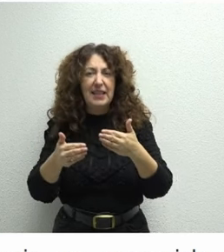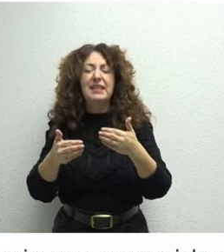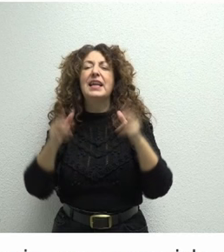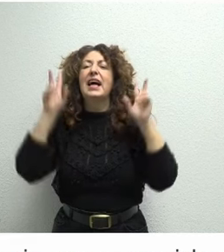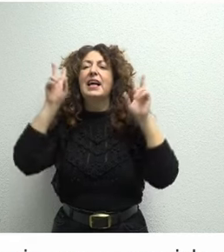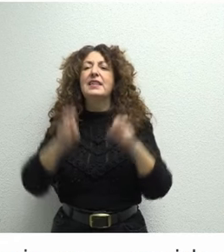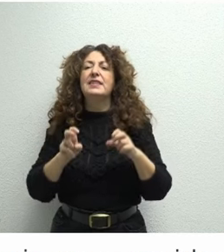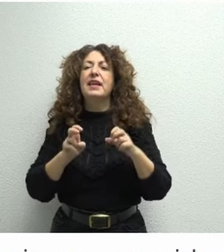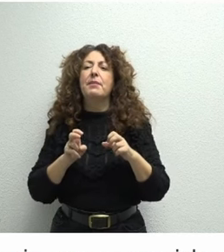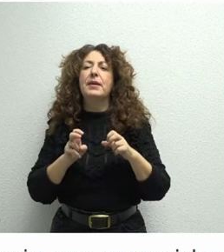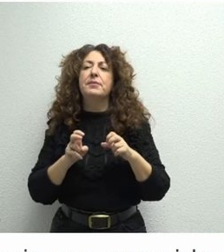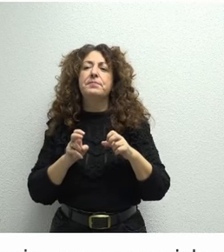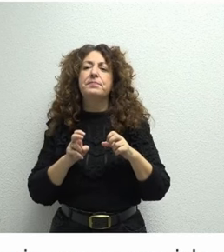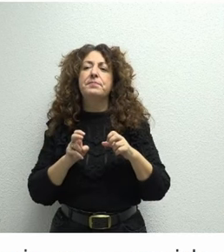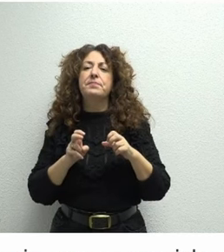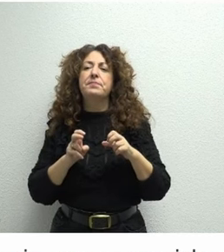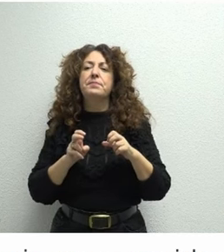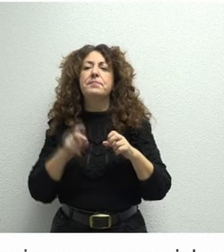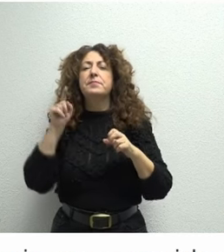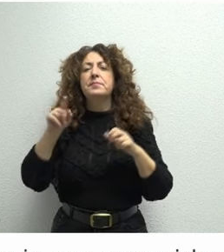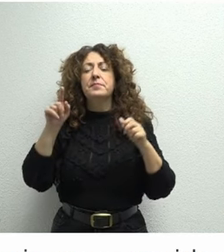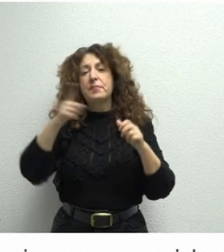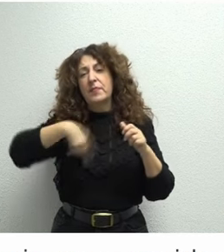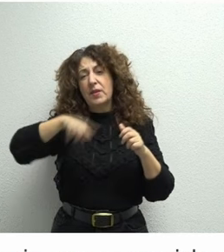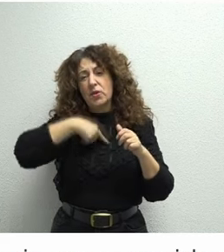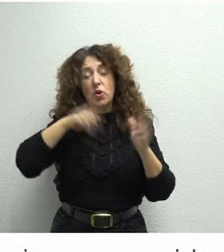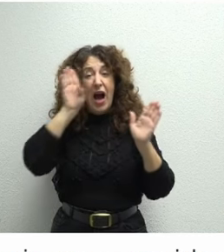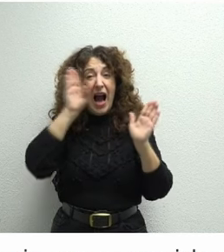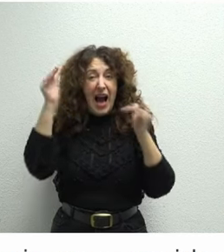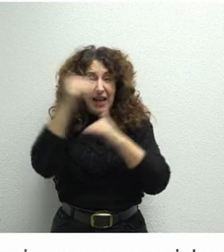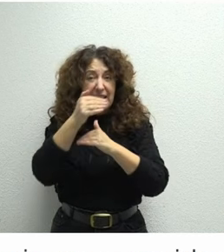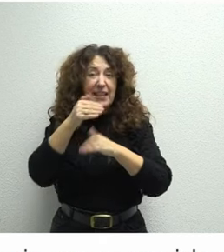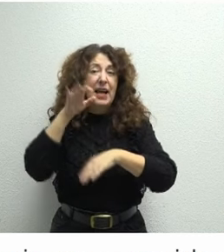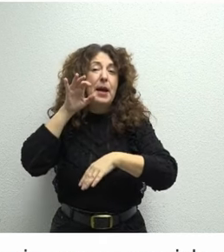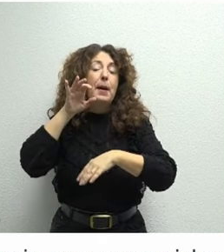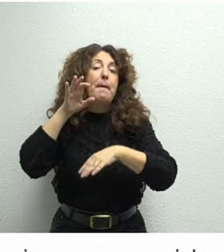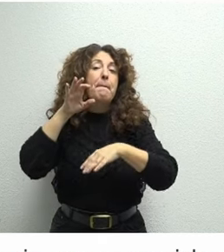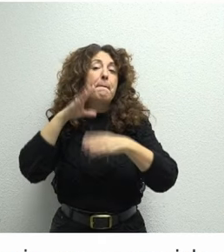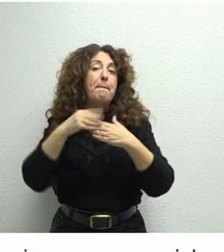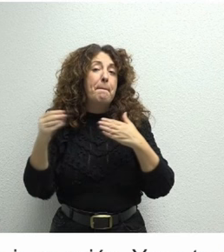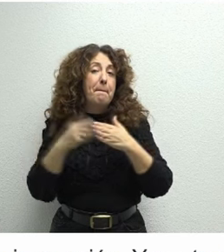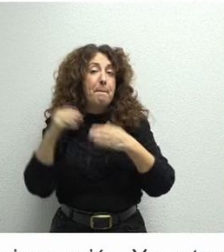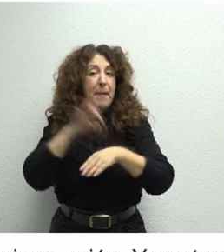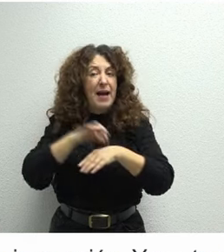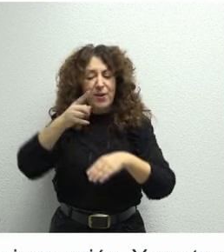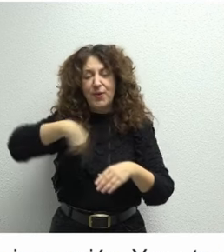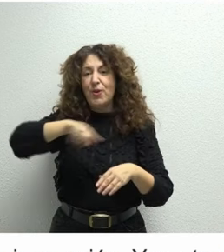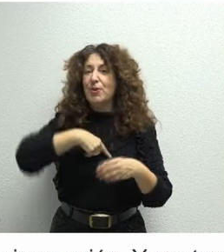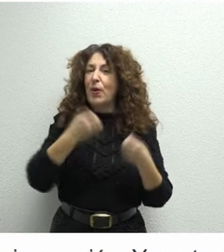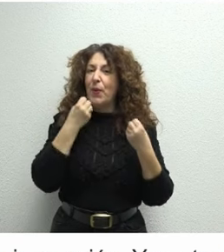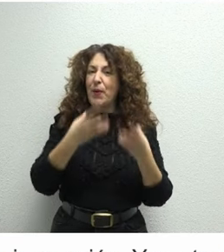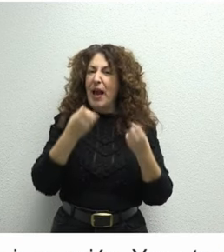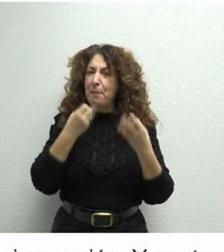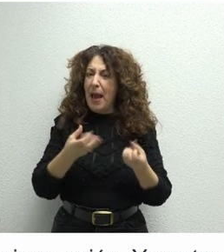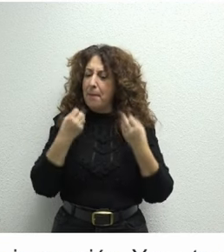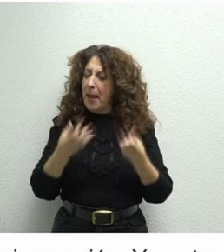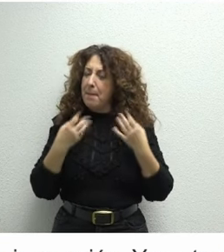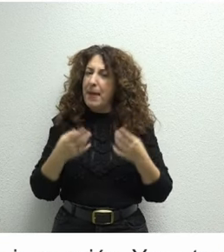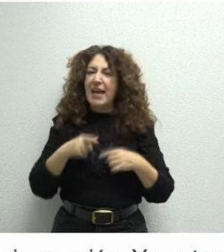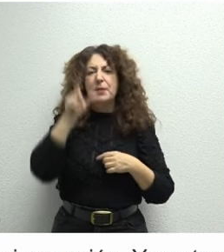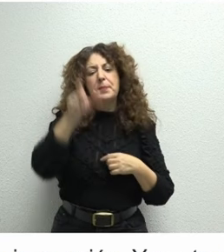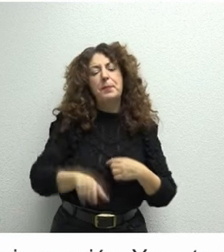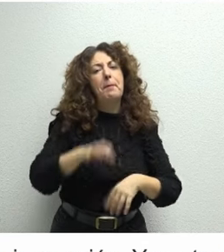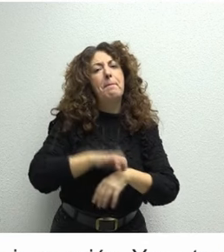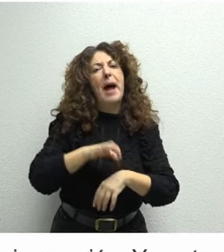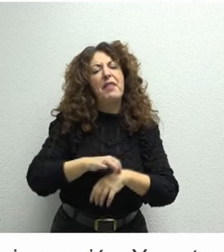el es el formato en el que nosotros atendemos los pacientes nosotros estamos todo bien y el paciente está todo mal es decir